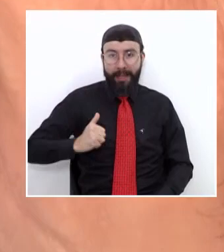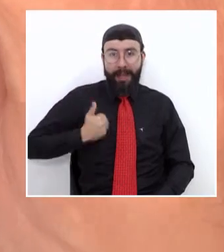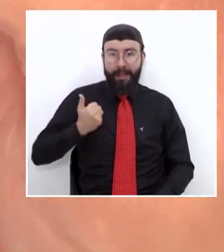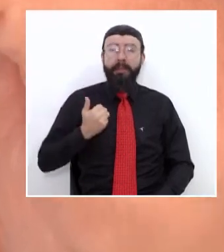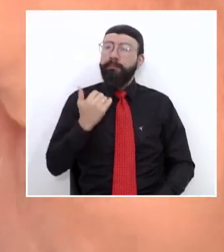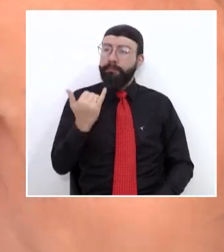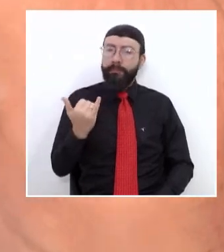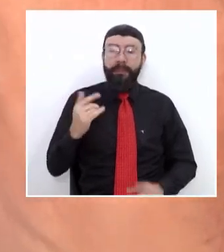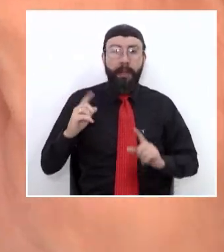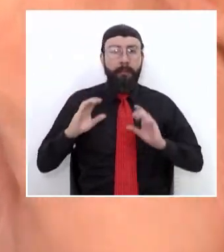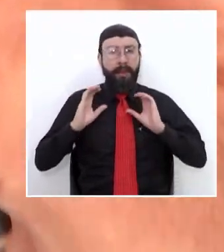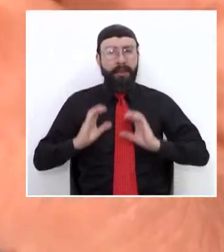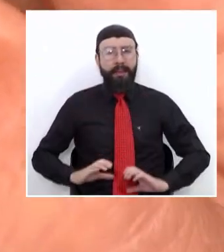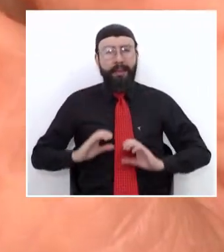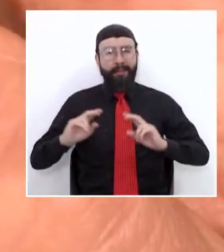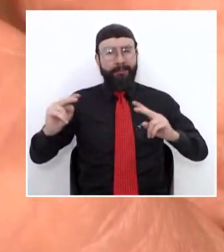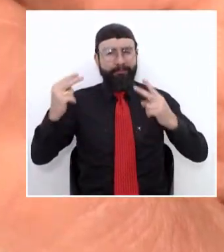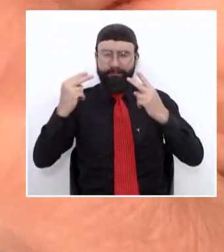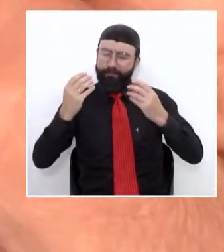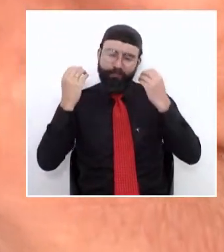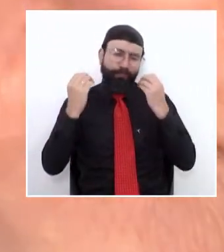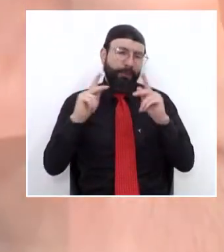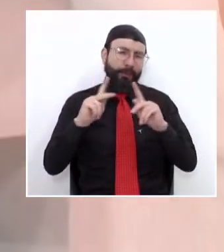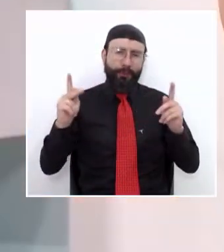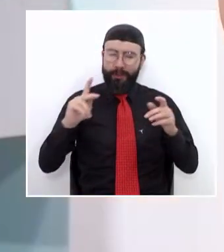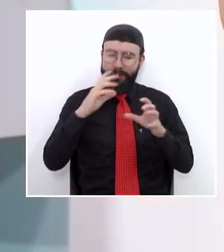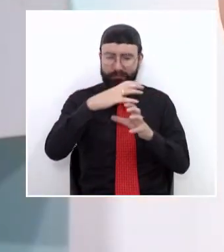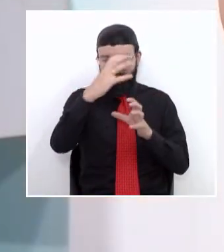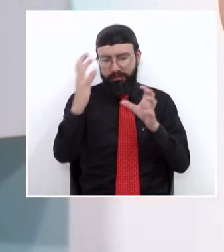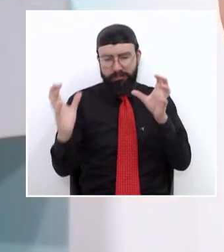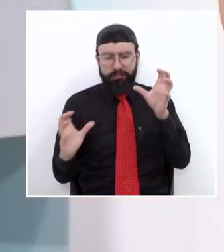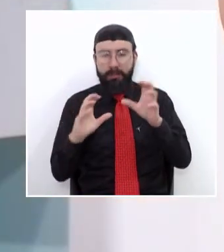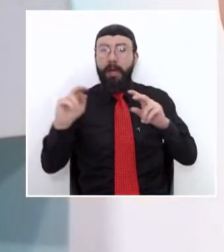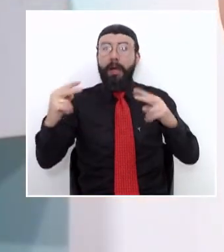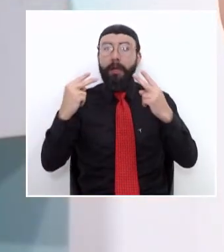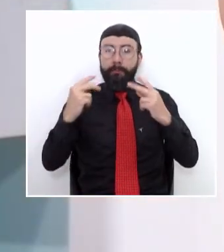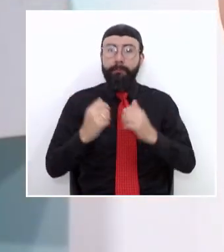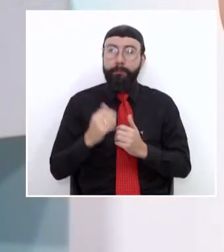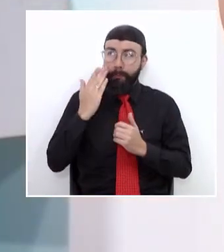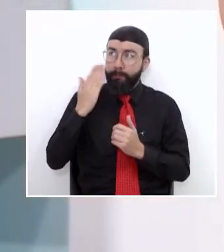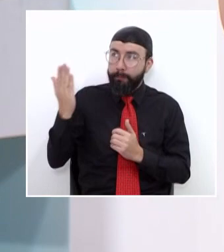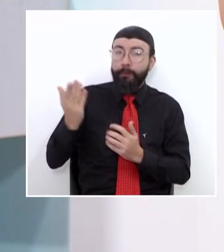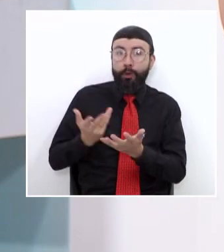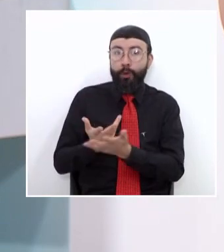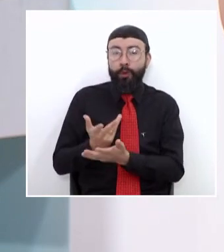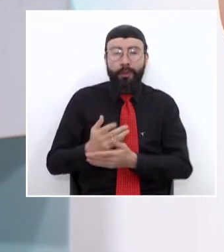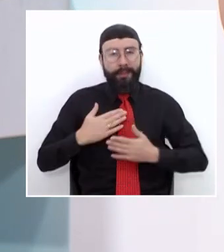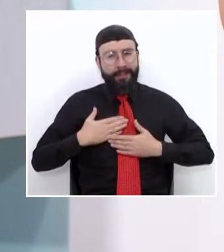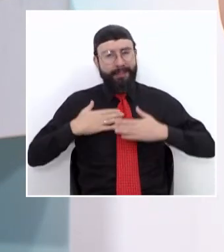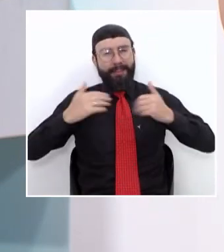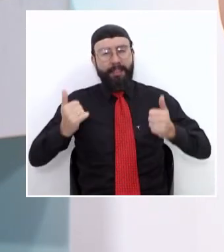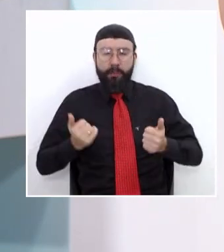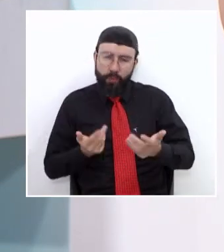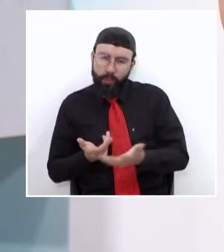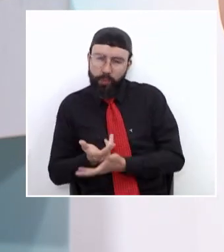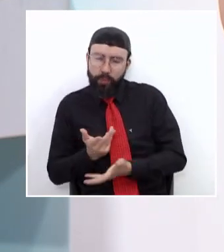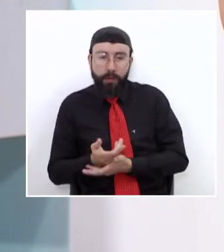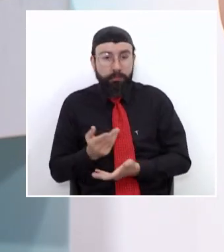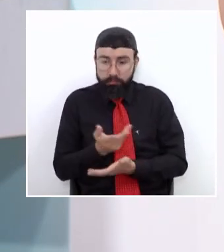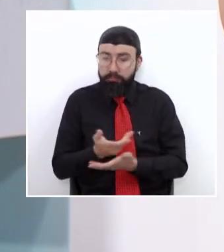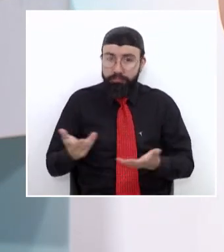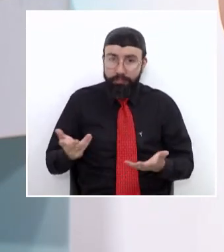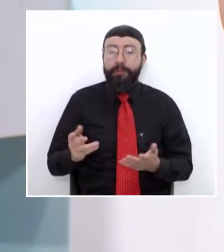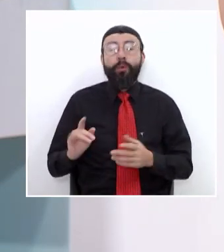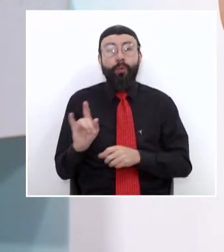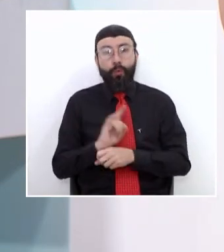desde Caquetá, en fin, tantas personas, gracias. Vamos a ver estas notas saludables, estos batidos, estos productos que hemos